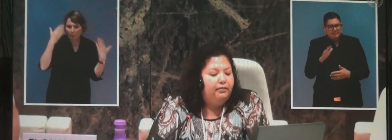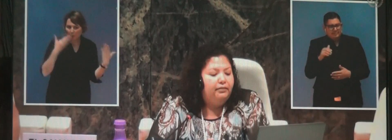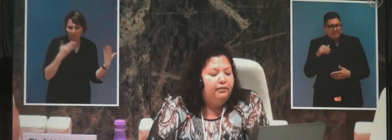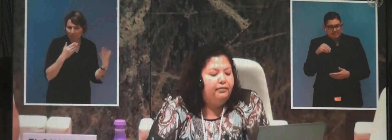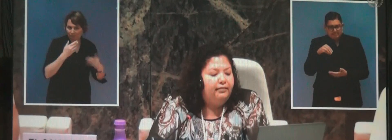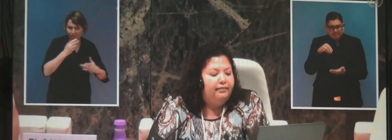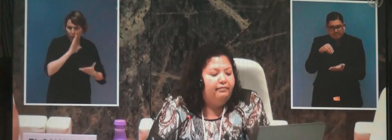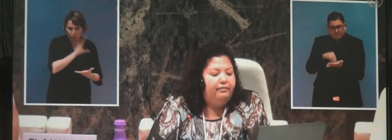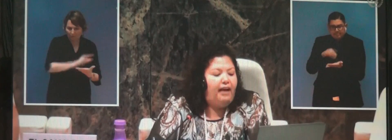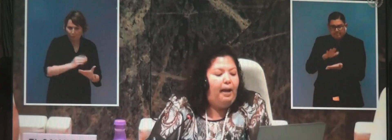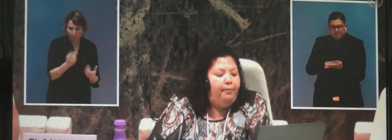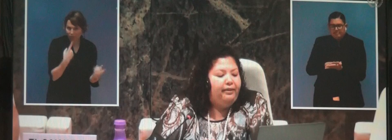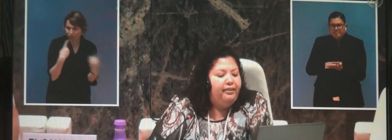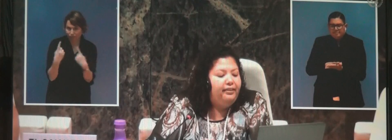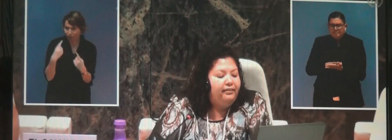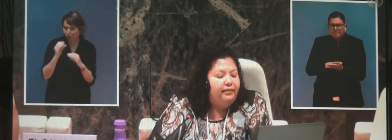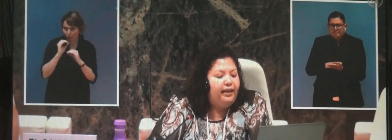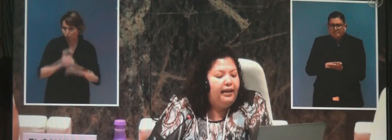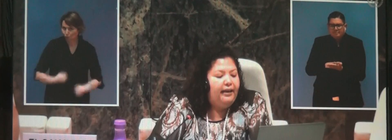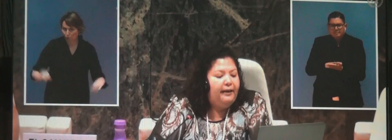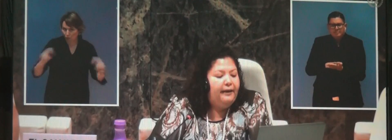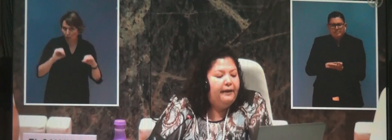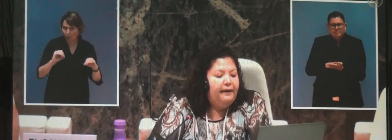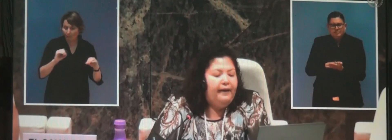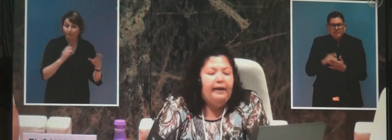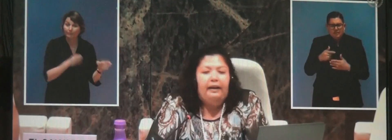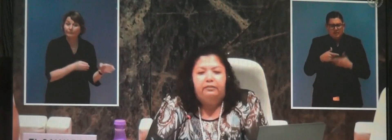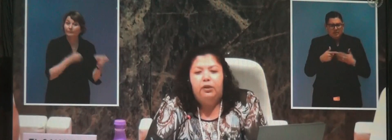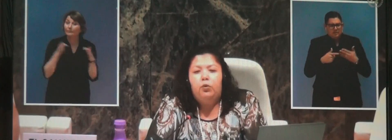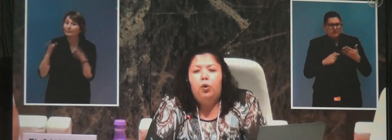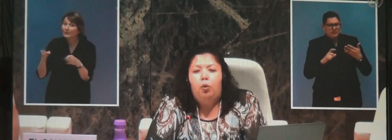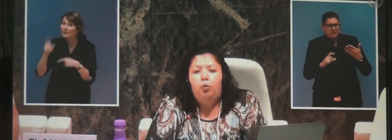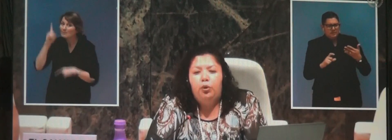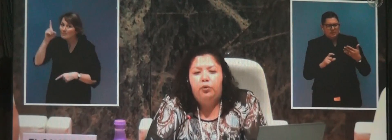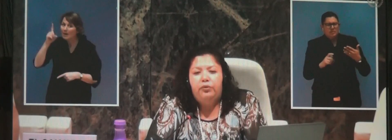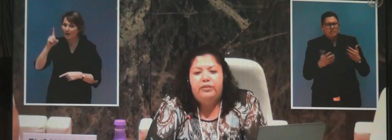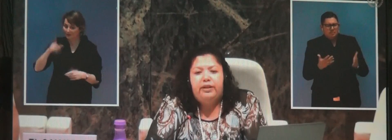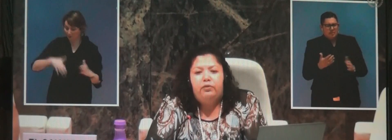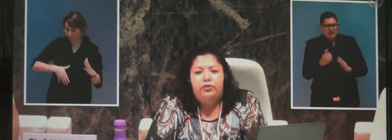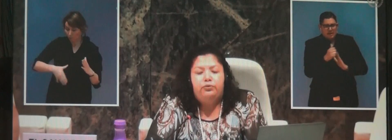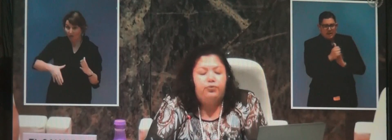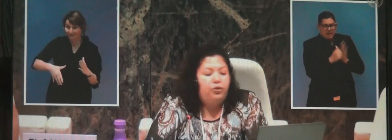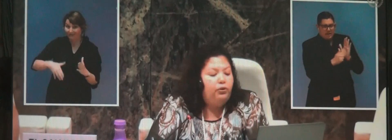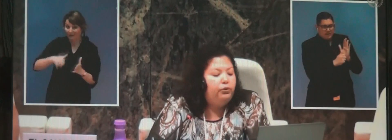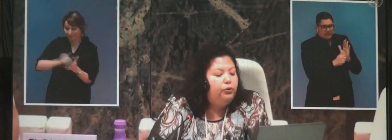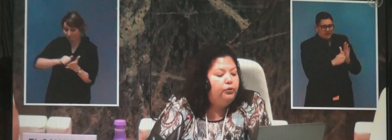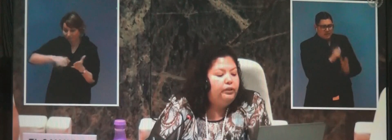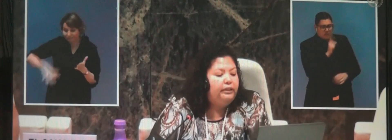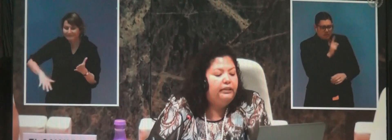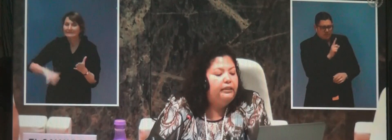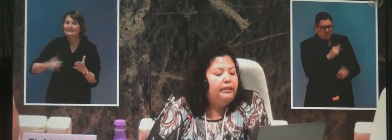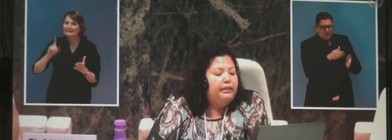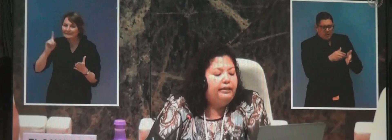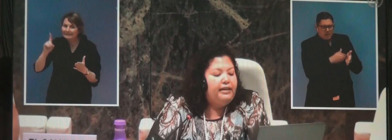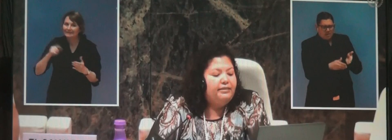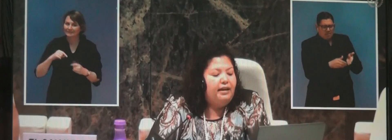constitucionalmente, a partir de el artículo 1 de nuestra Constitución, donde reza